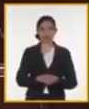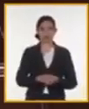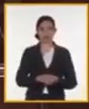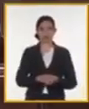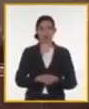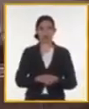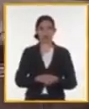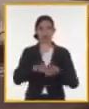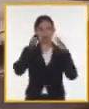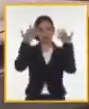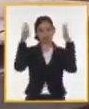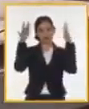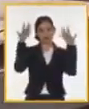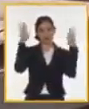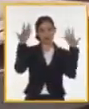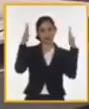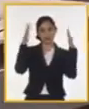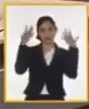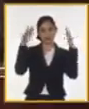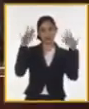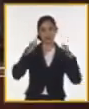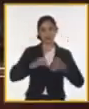Bermúdez.